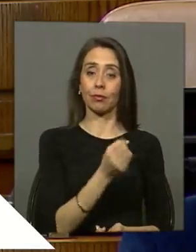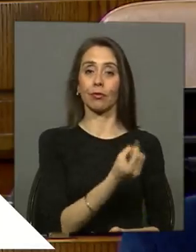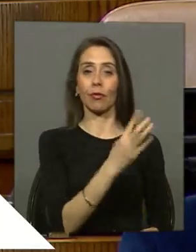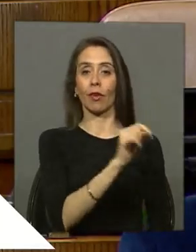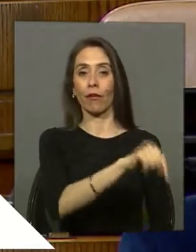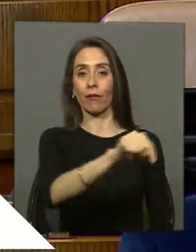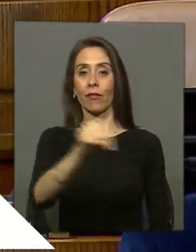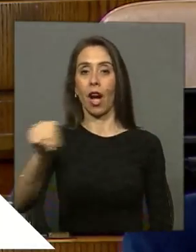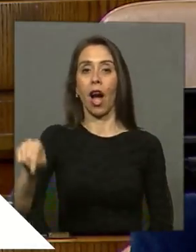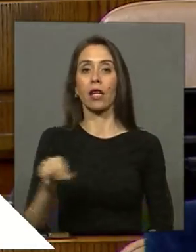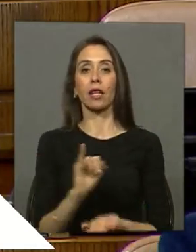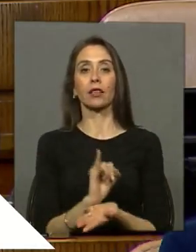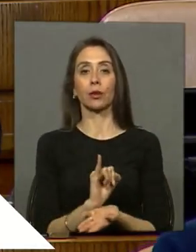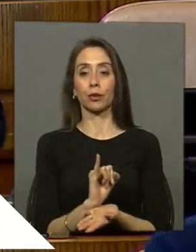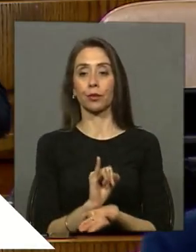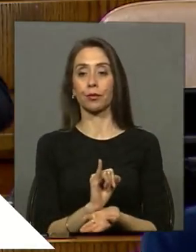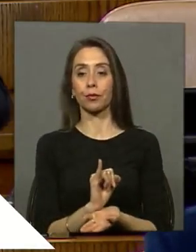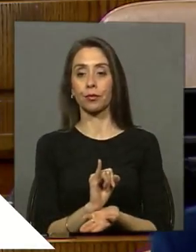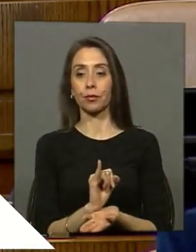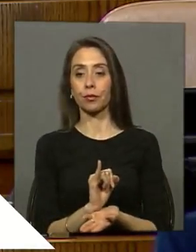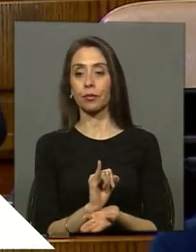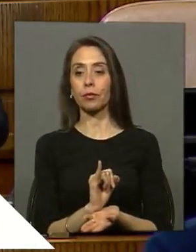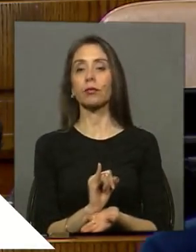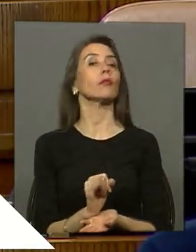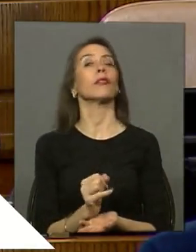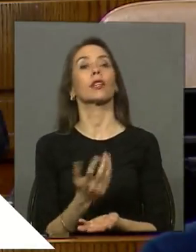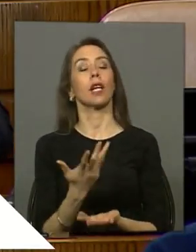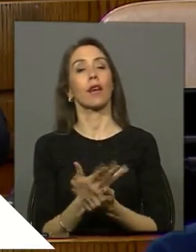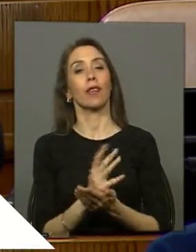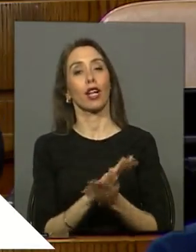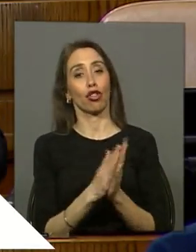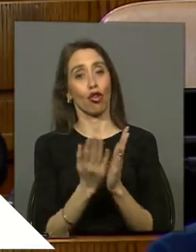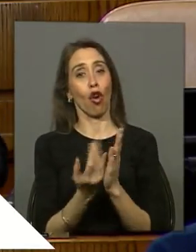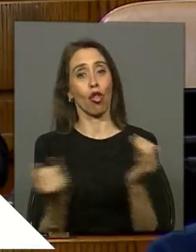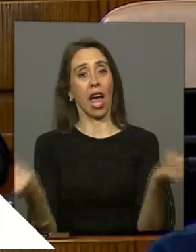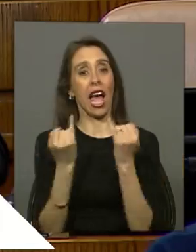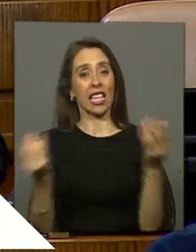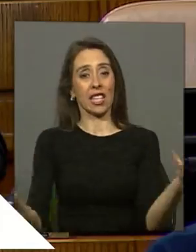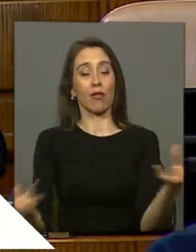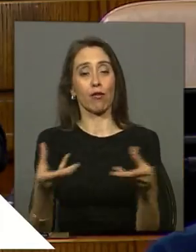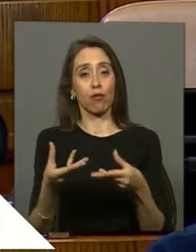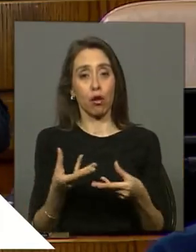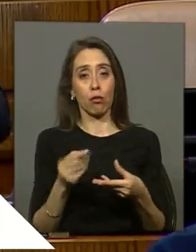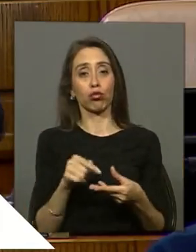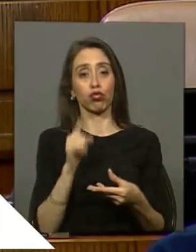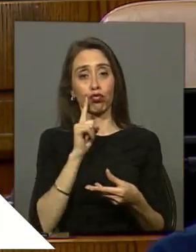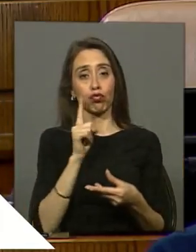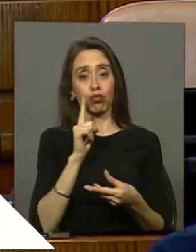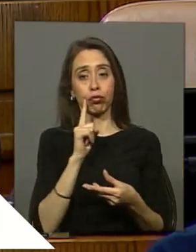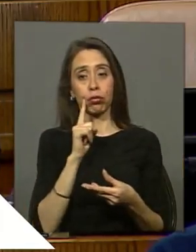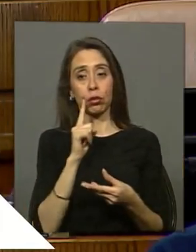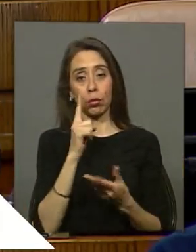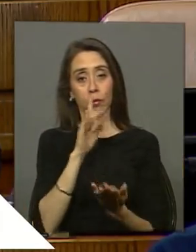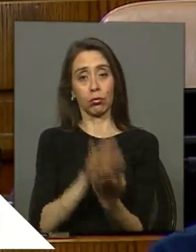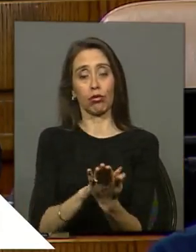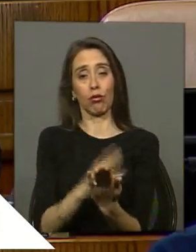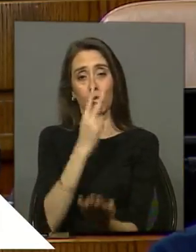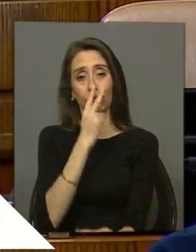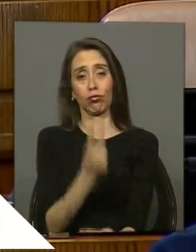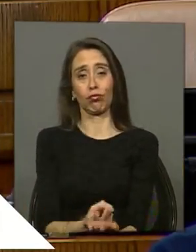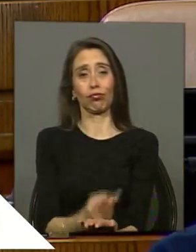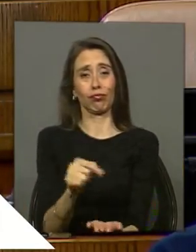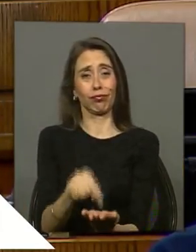varias disponiendo de toda la información que requerían con cosas evidentes